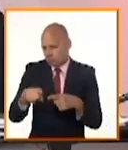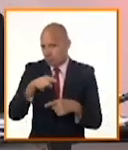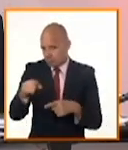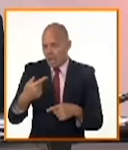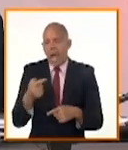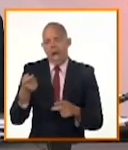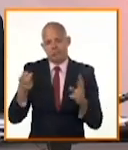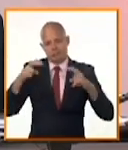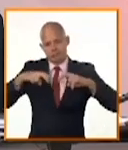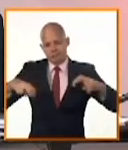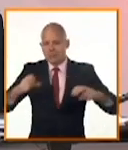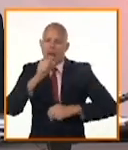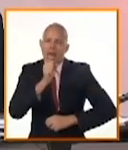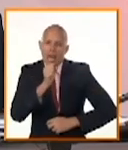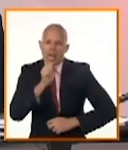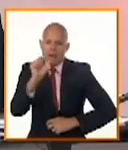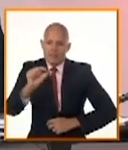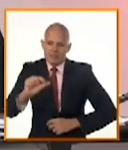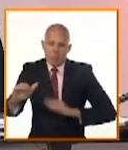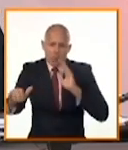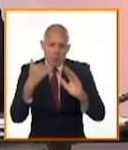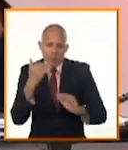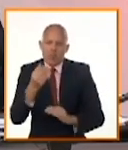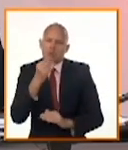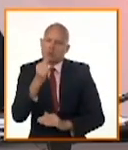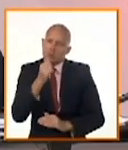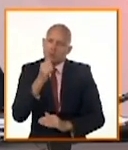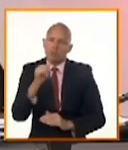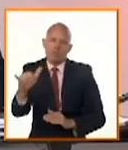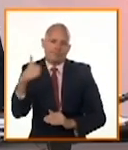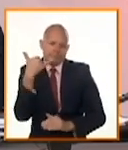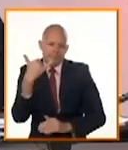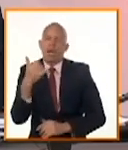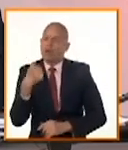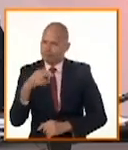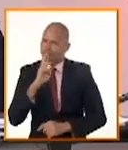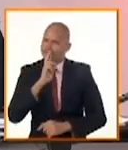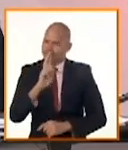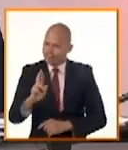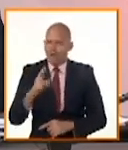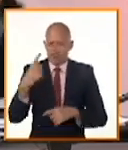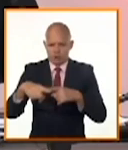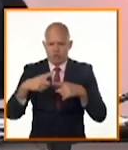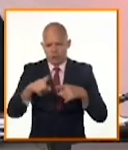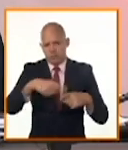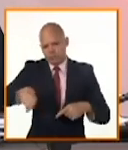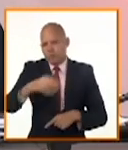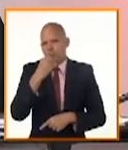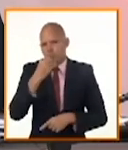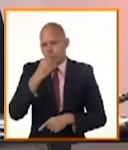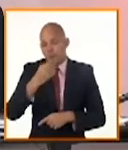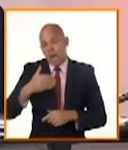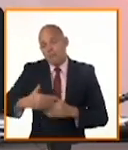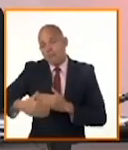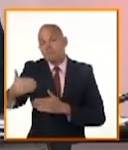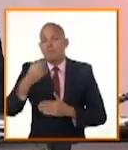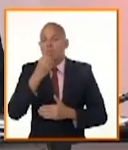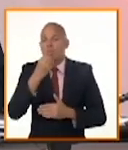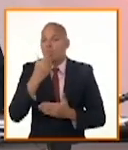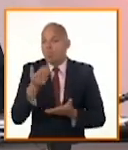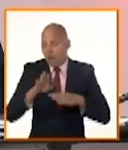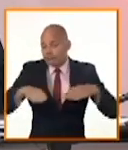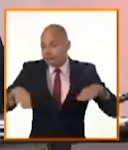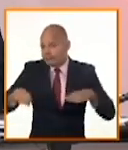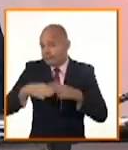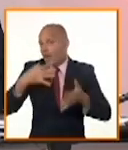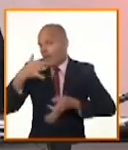opiniones preguntas de la población y estaremos por supuesto también quizás en los próximos días podamos seguir ampliando